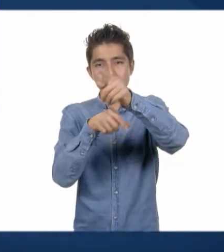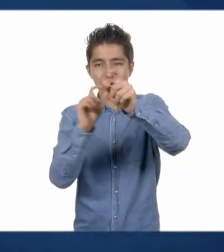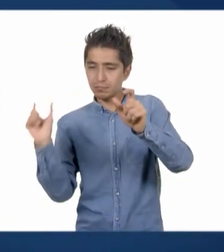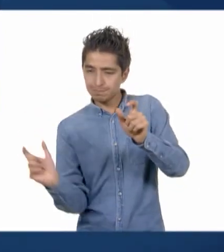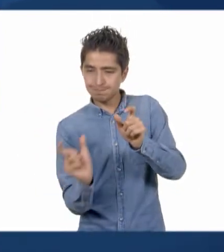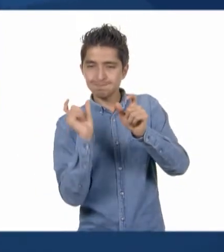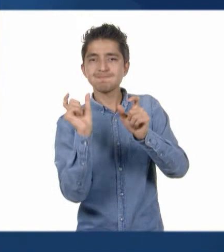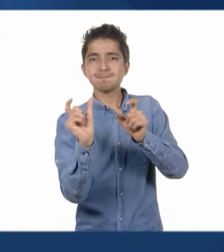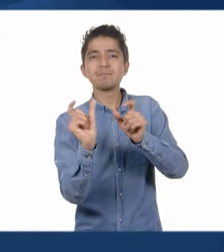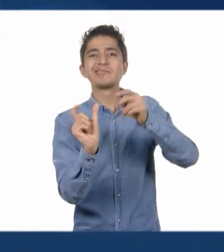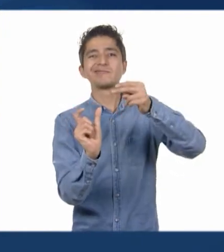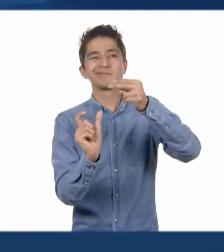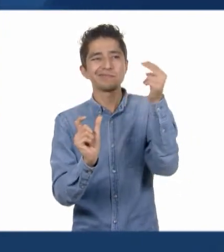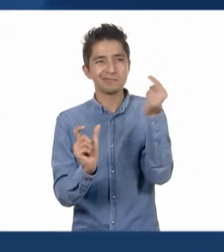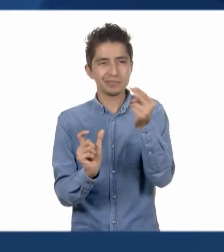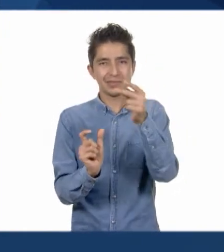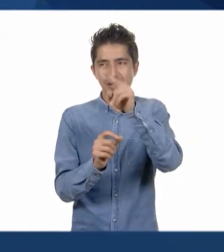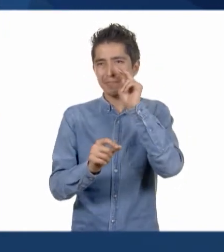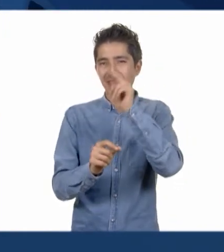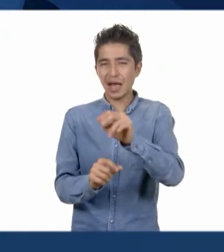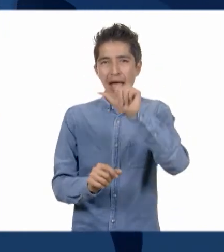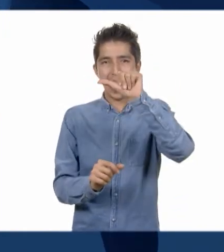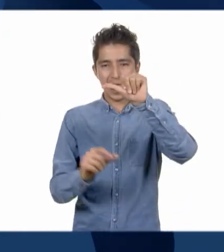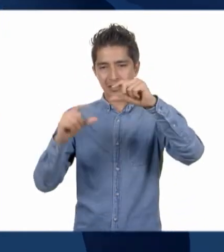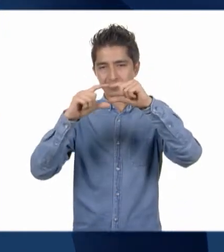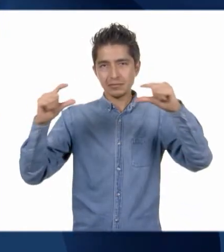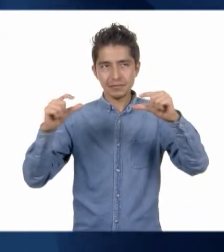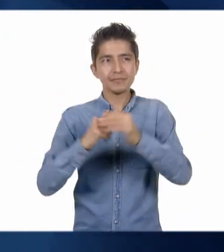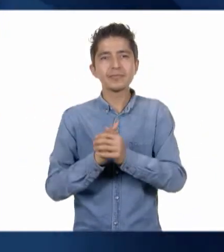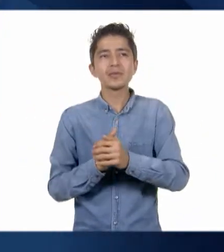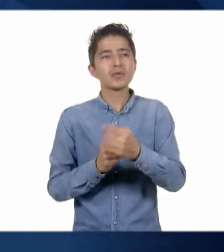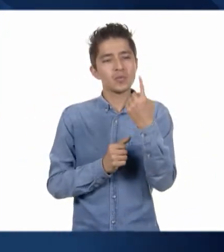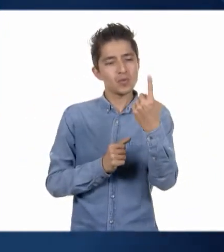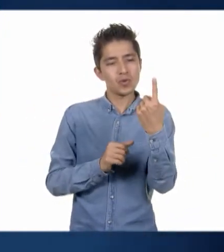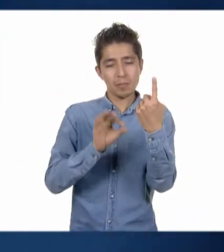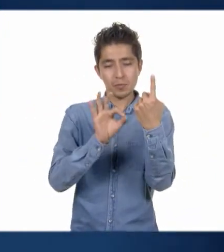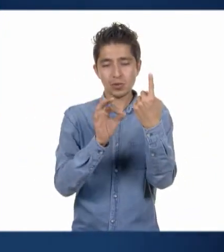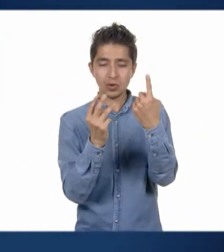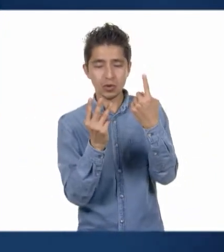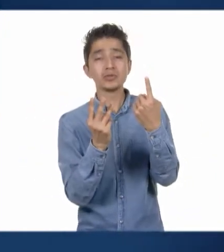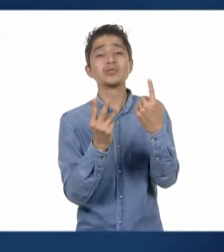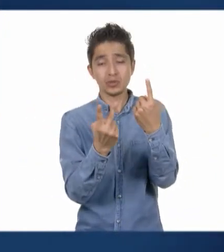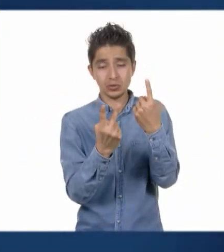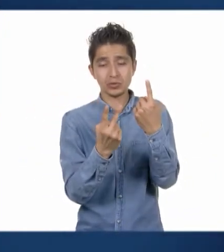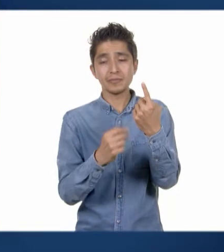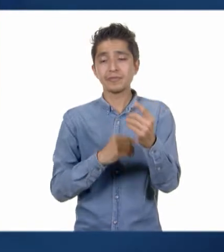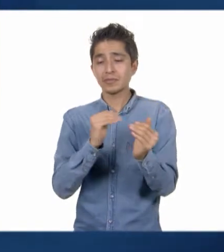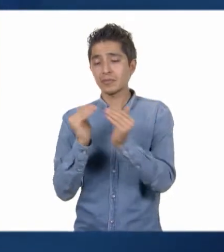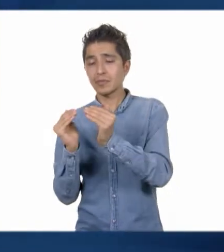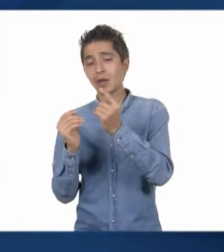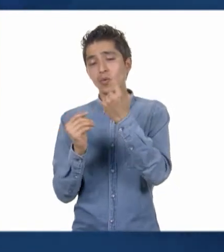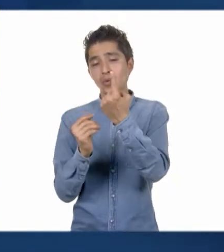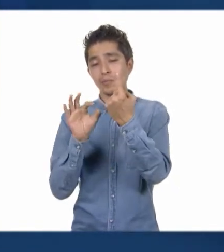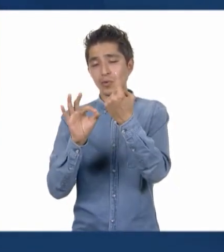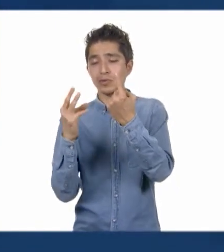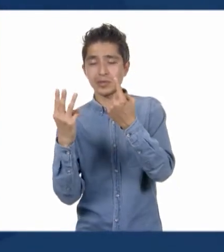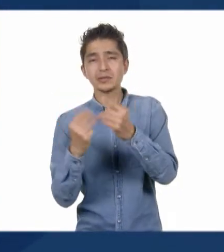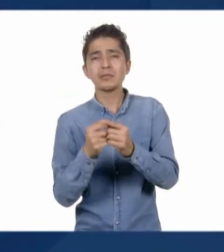nos dan el inciso A. Tenemos 1.2 y 1.3. ¿Qué se te